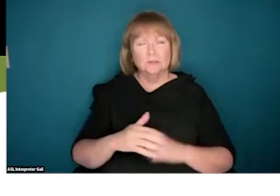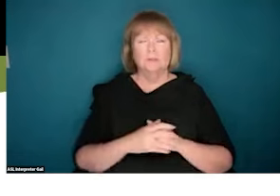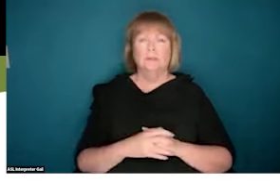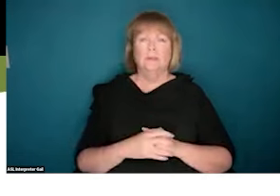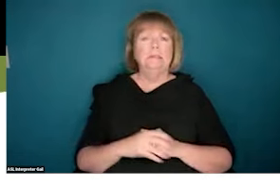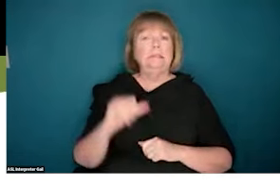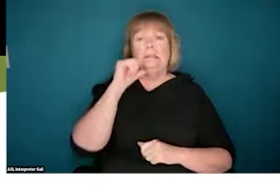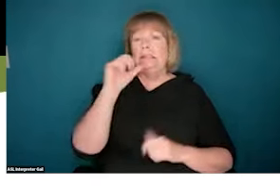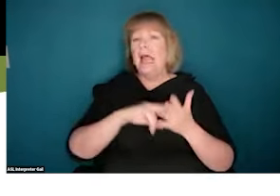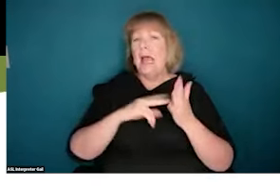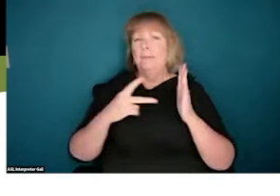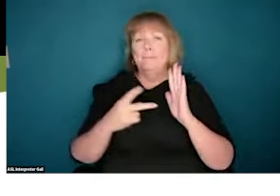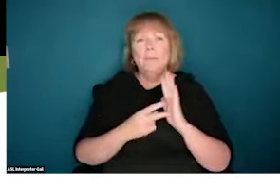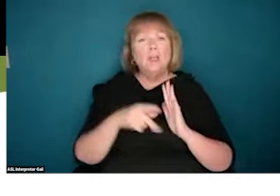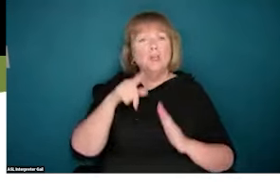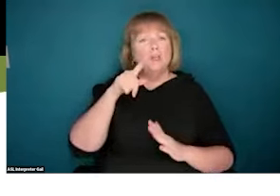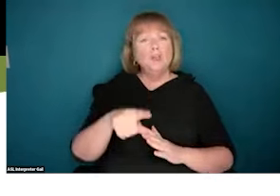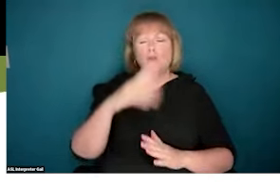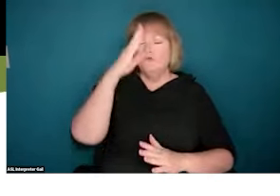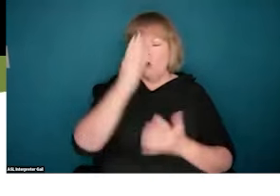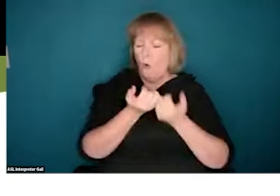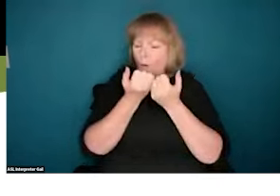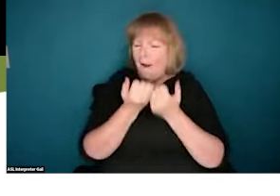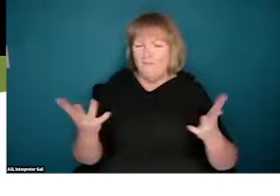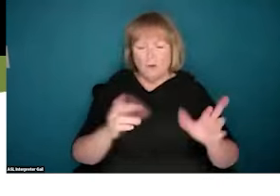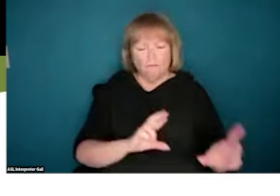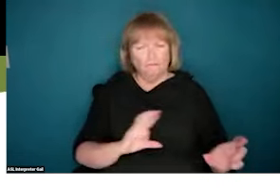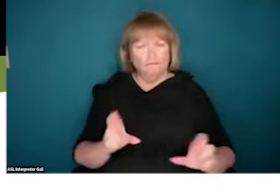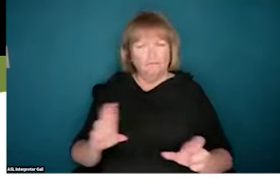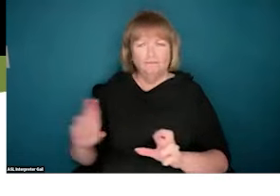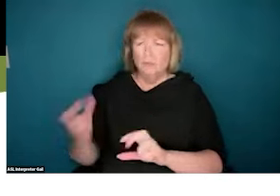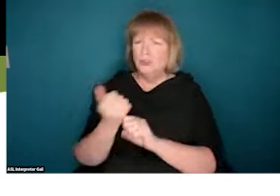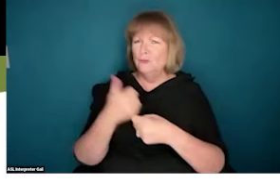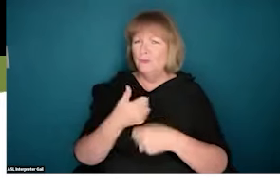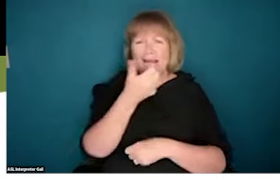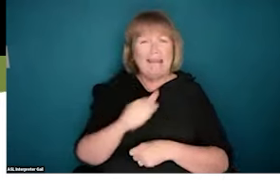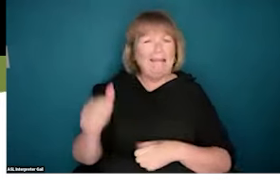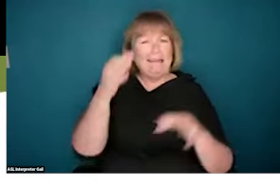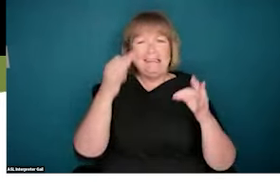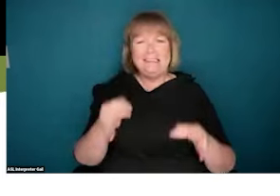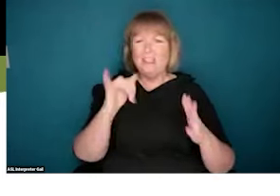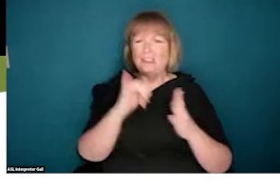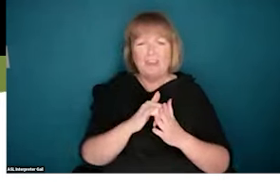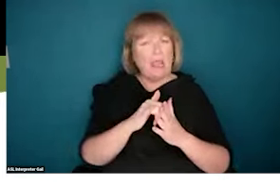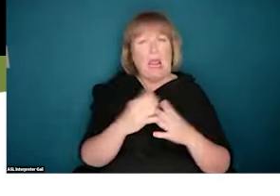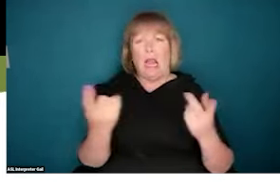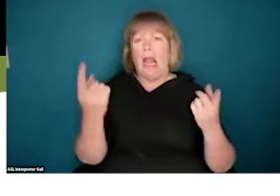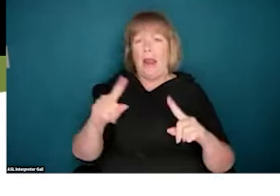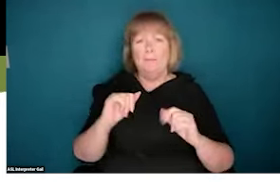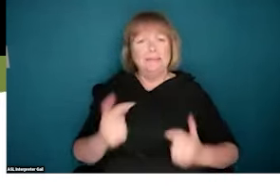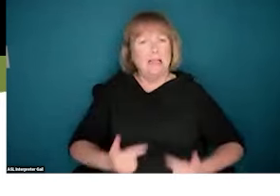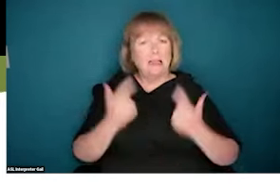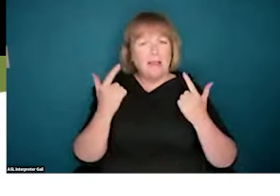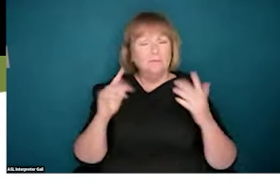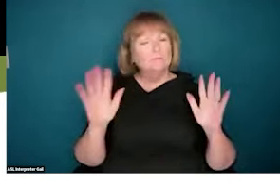no vaya a tener que tomar decisiones que ya tomó en el pasado. Y no es que usted vaya a tener todo lo que usted necesita en su caja de herramientas para